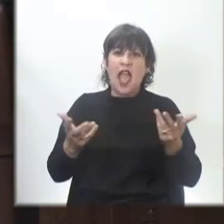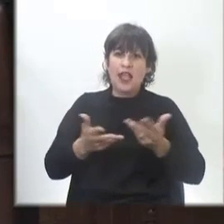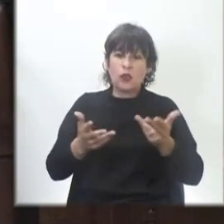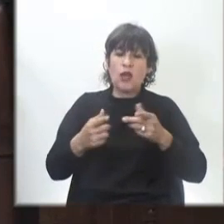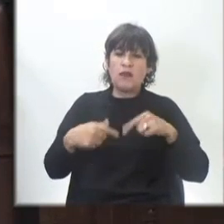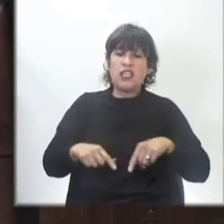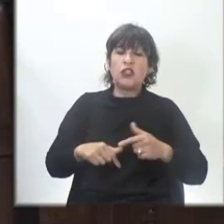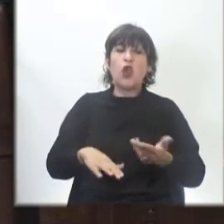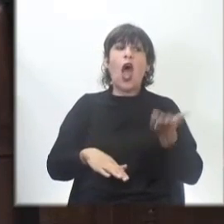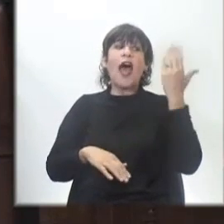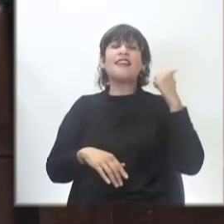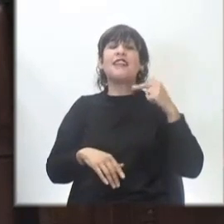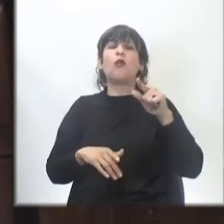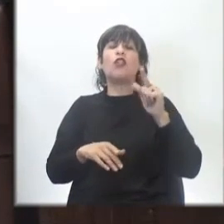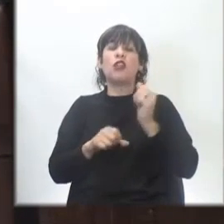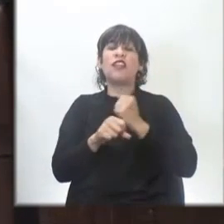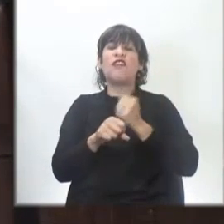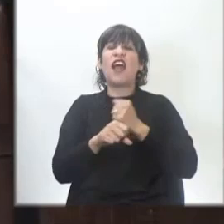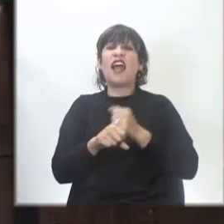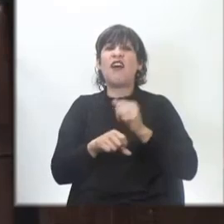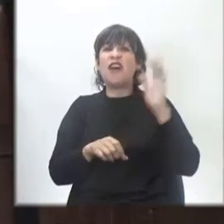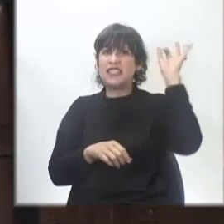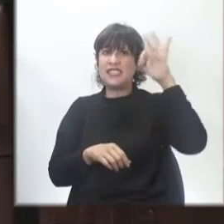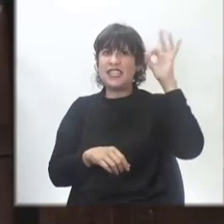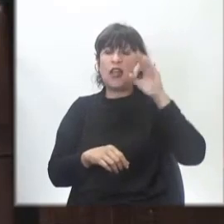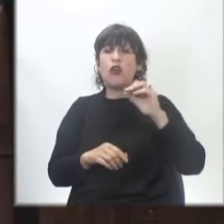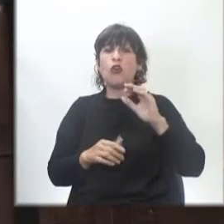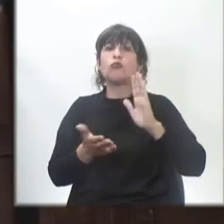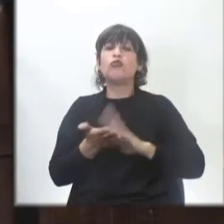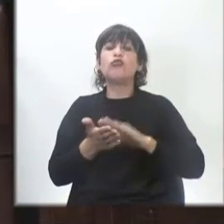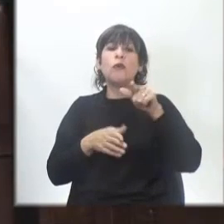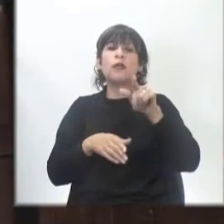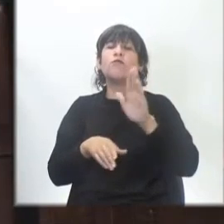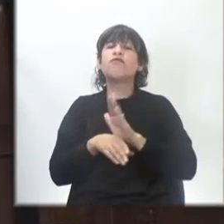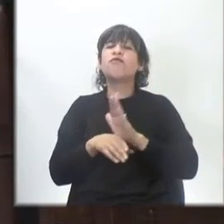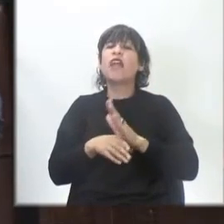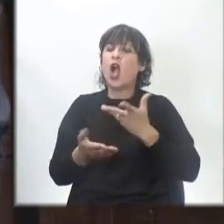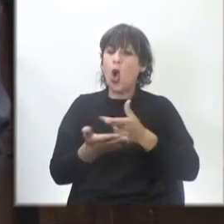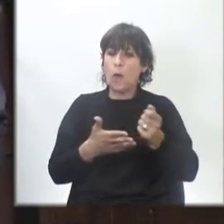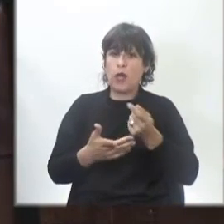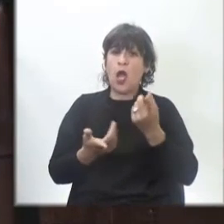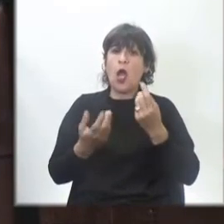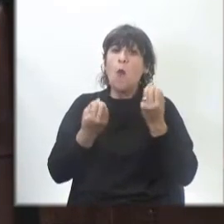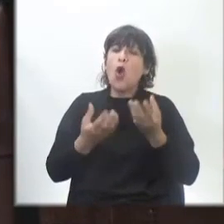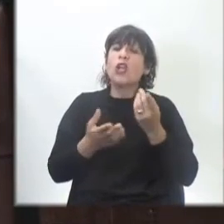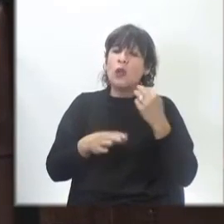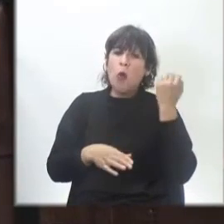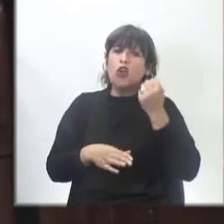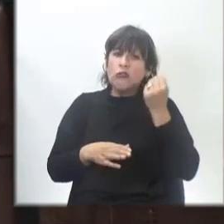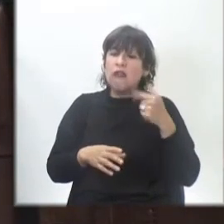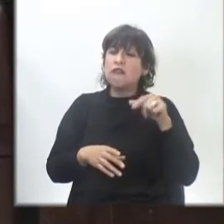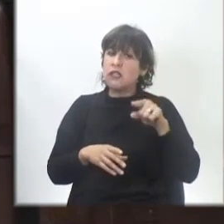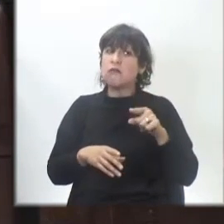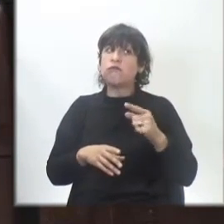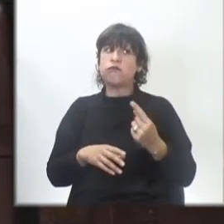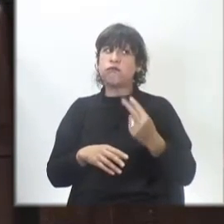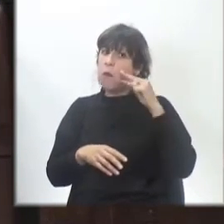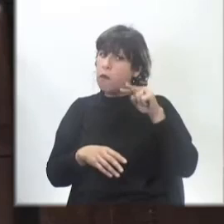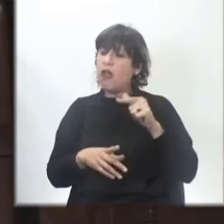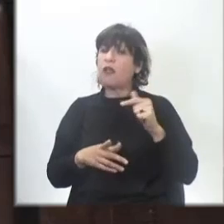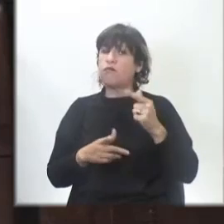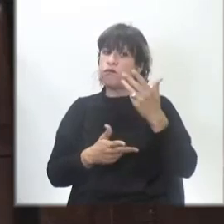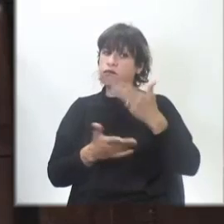senador sobre este tipo de compras? Porque es importante repasar el